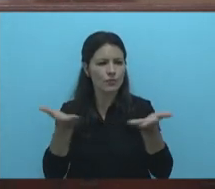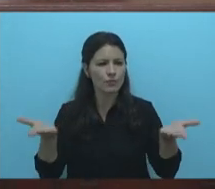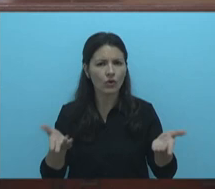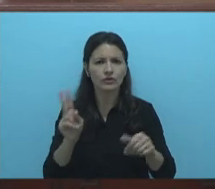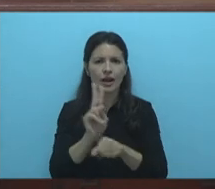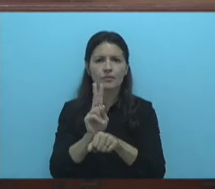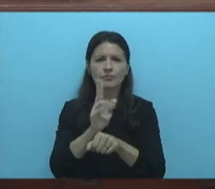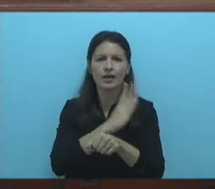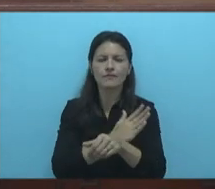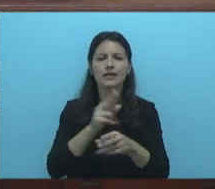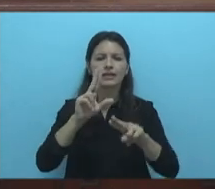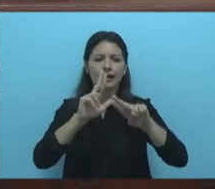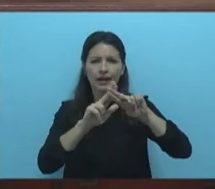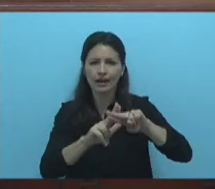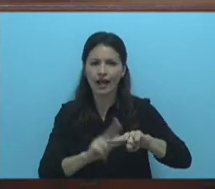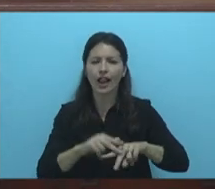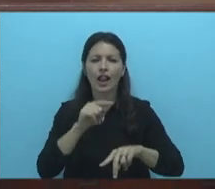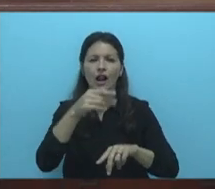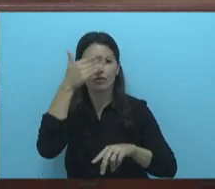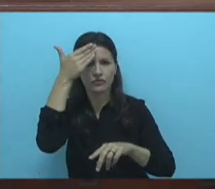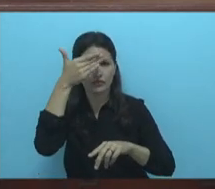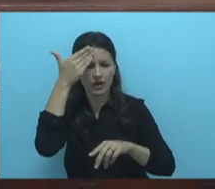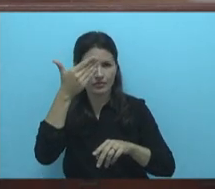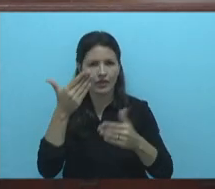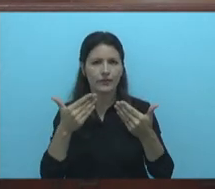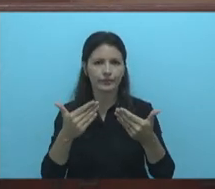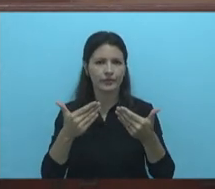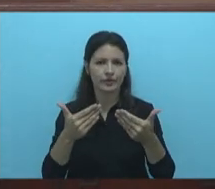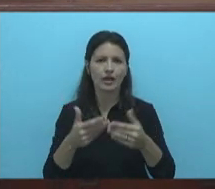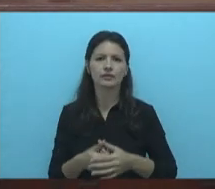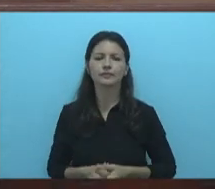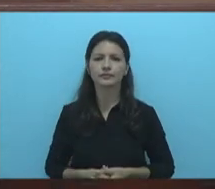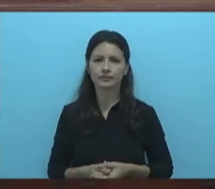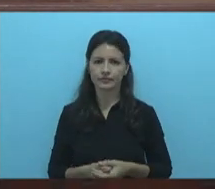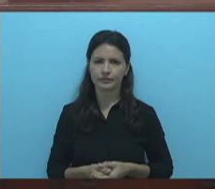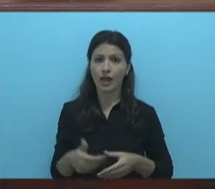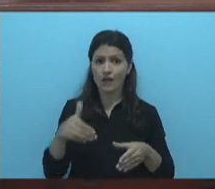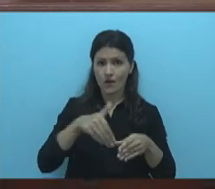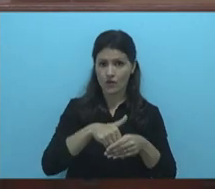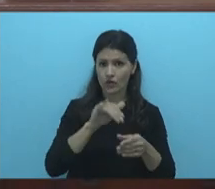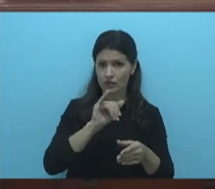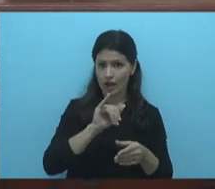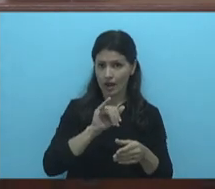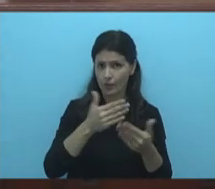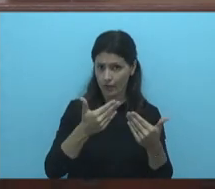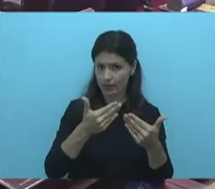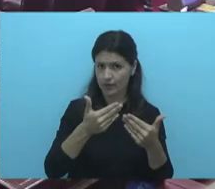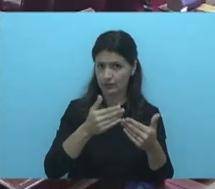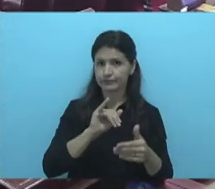enfermedad. A consideración de tratamiento sobre tablas del proyecto de declaración. A